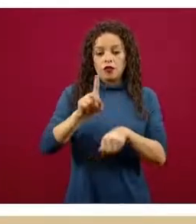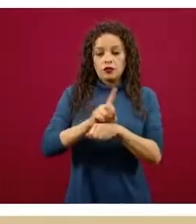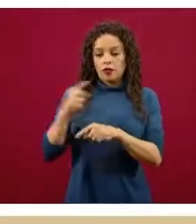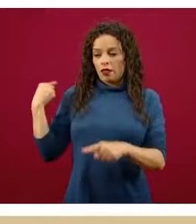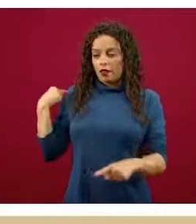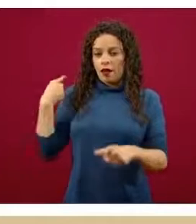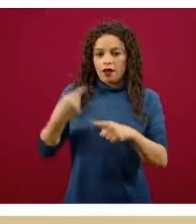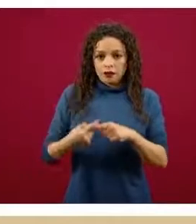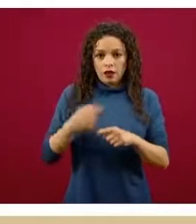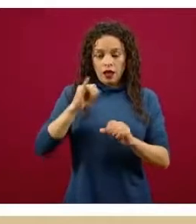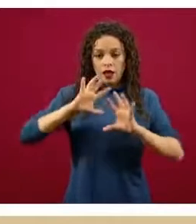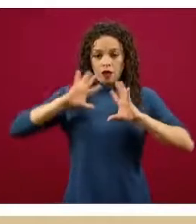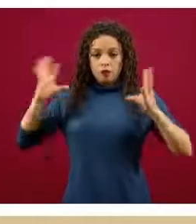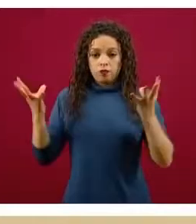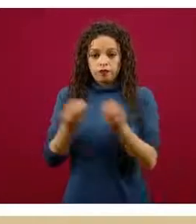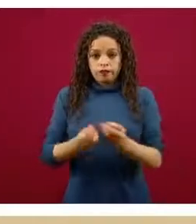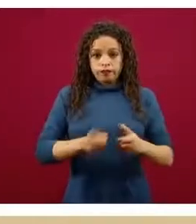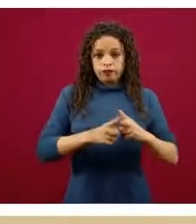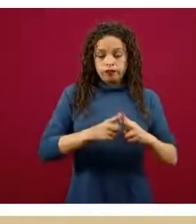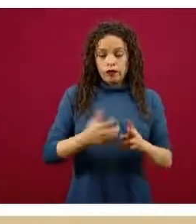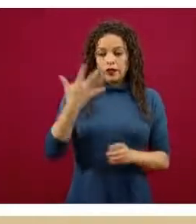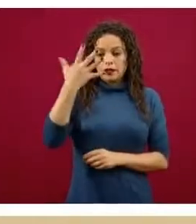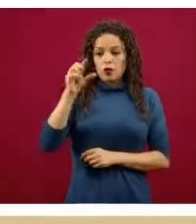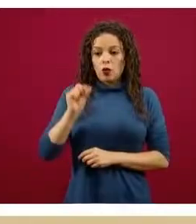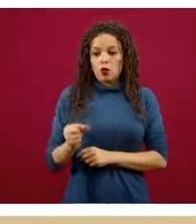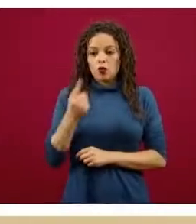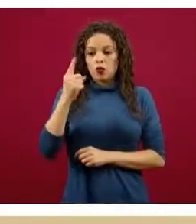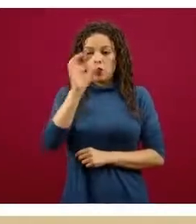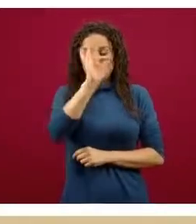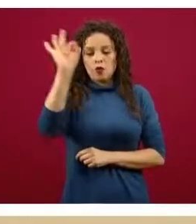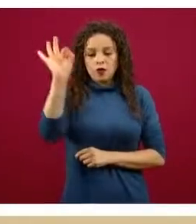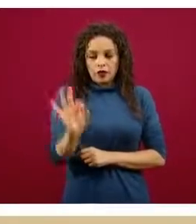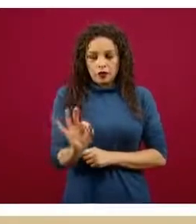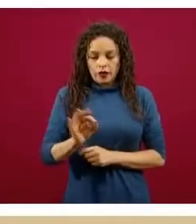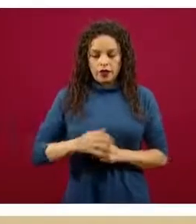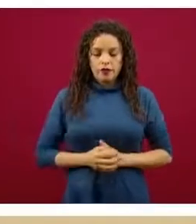tasa global de letalidad del 5.1%.